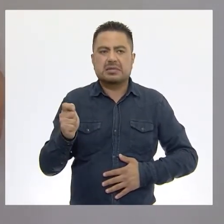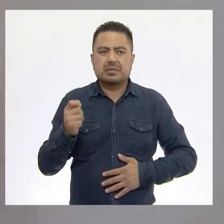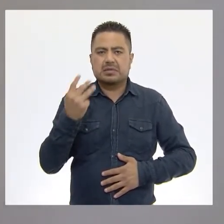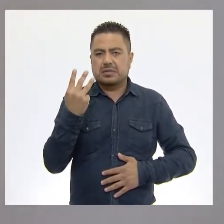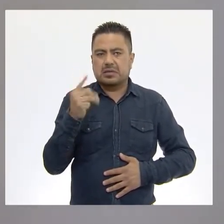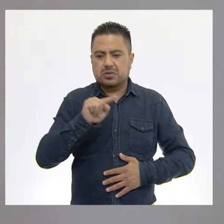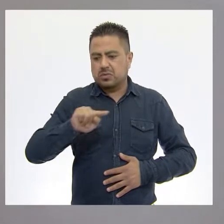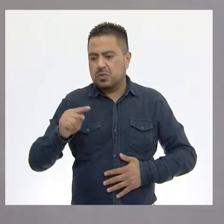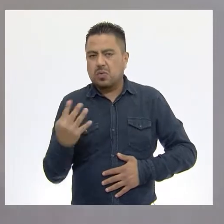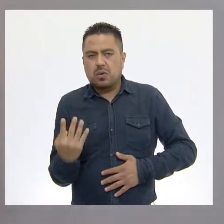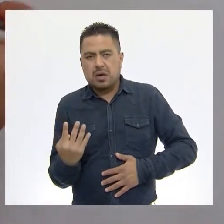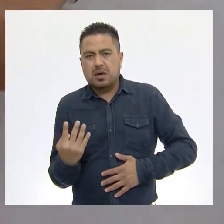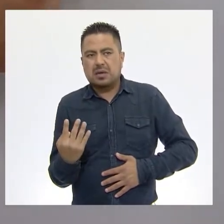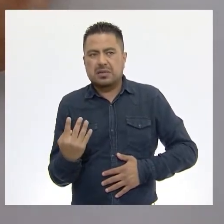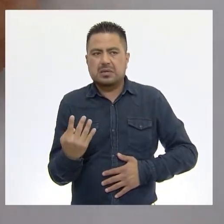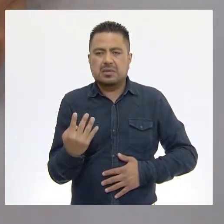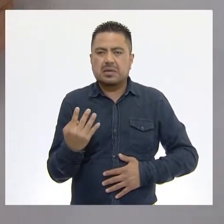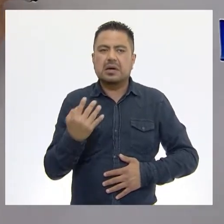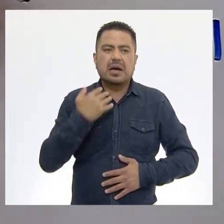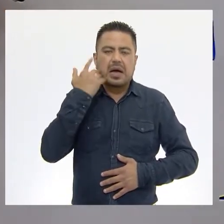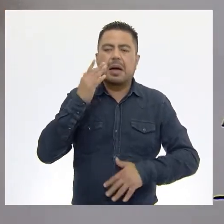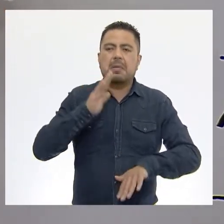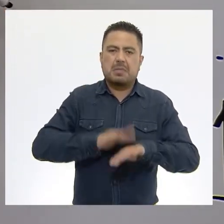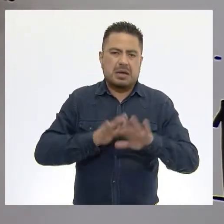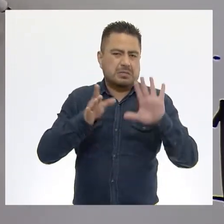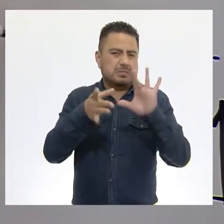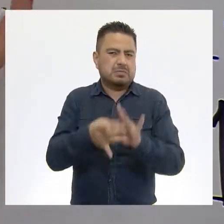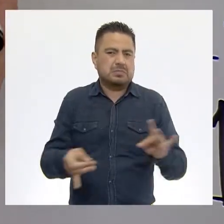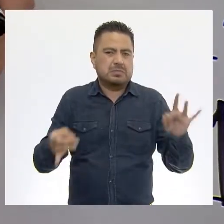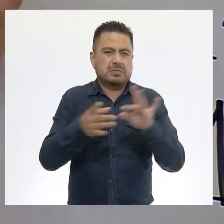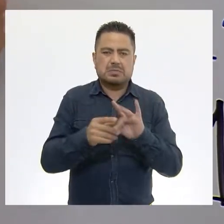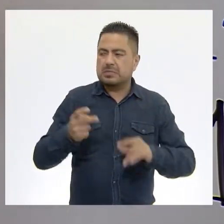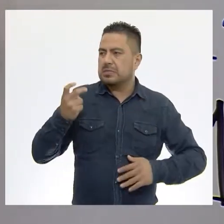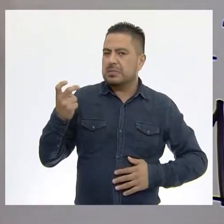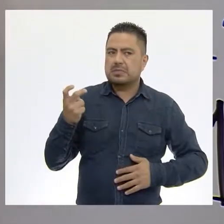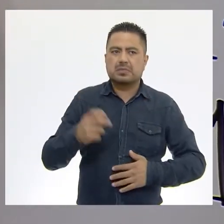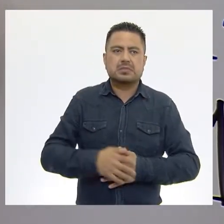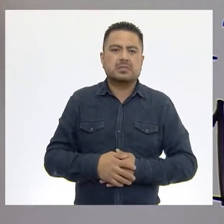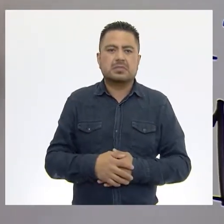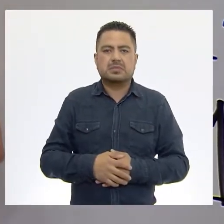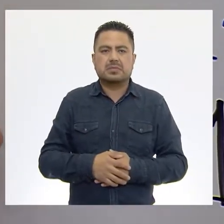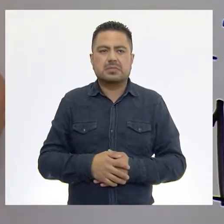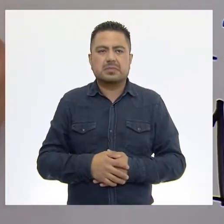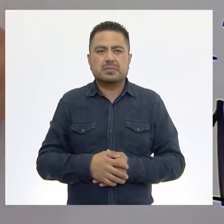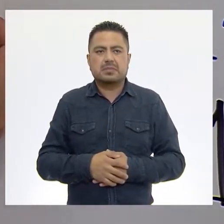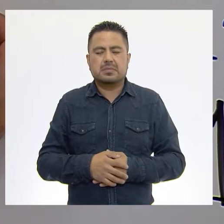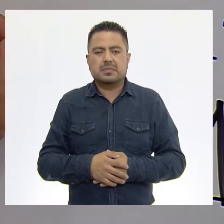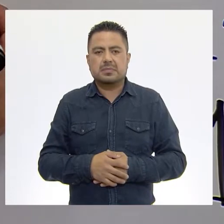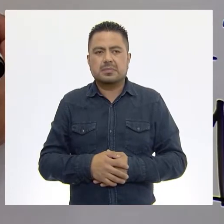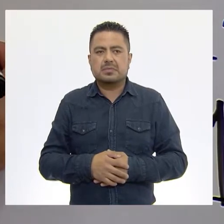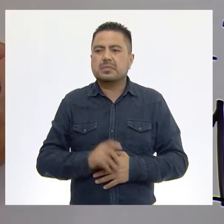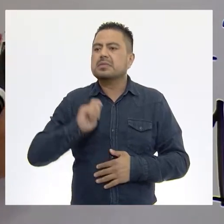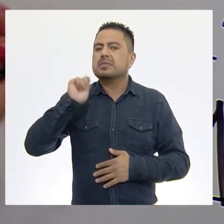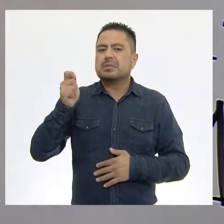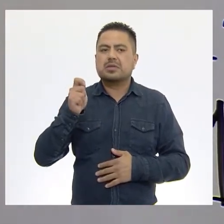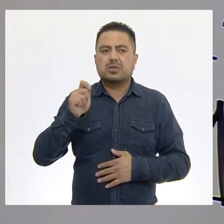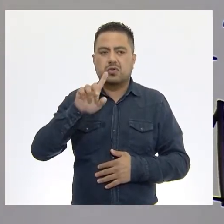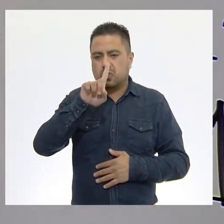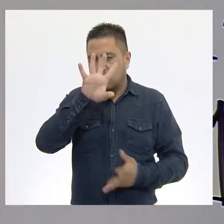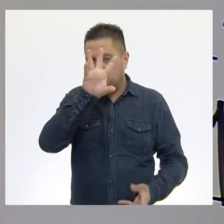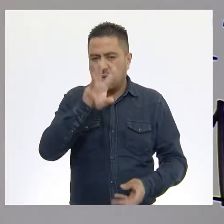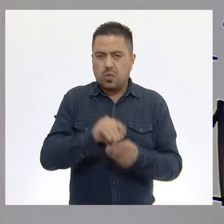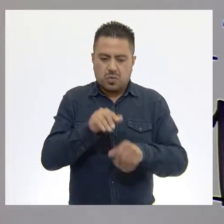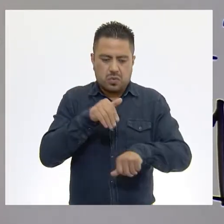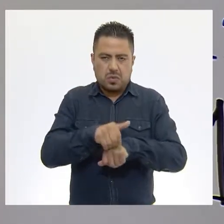3 3 cuartos, cuartos. y quería hacerles notar ahí, que aquí sería nuestro entero.